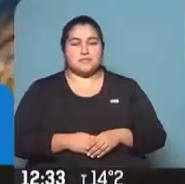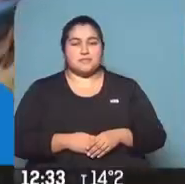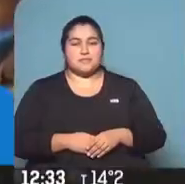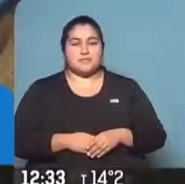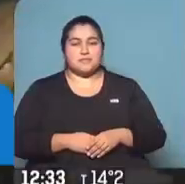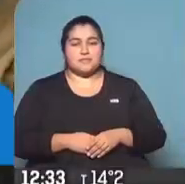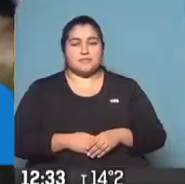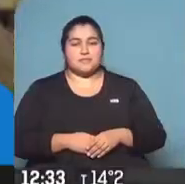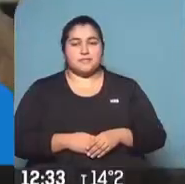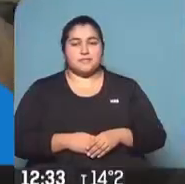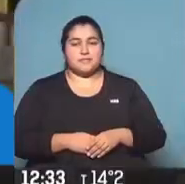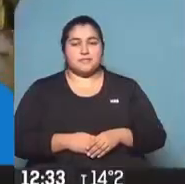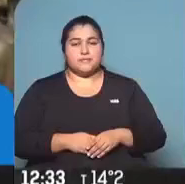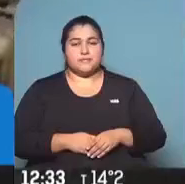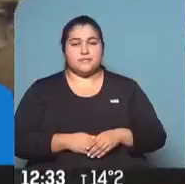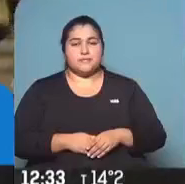i